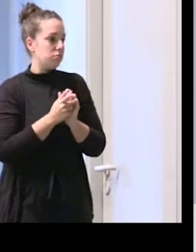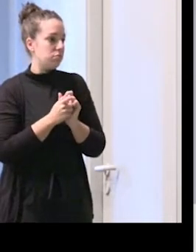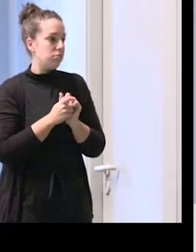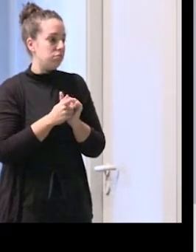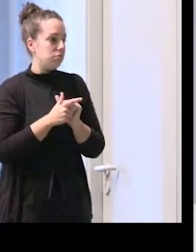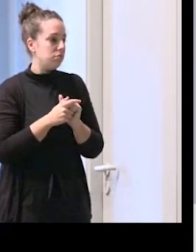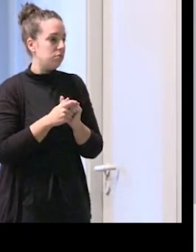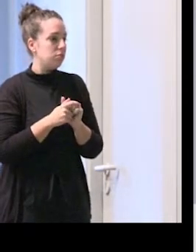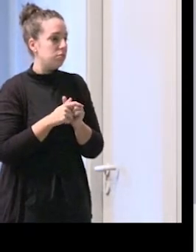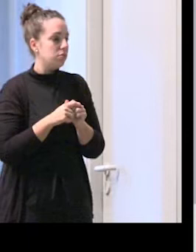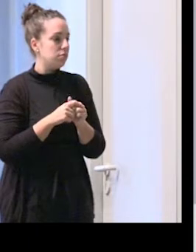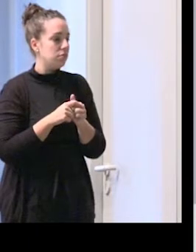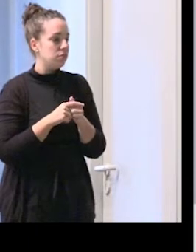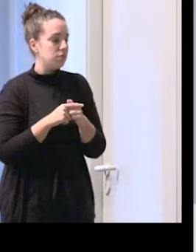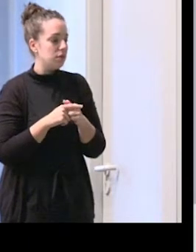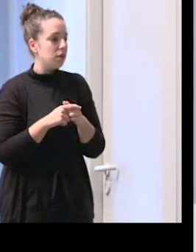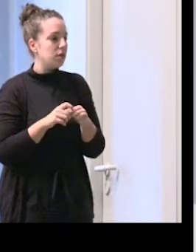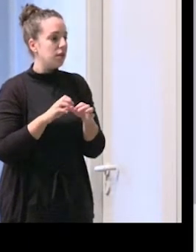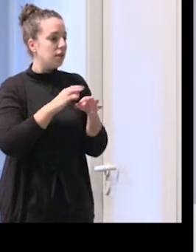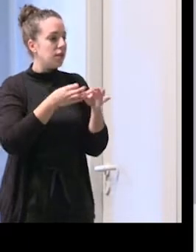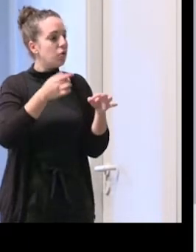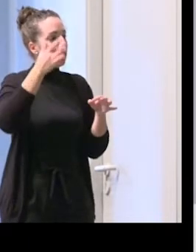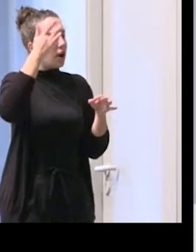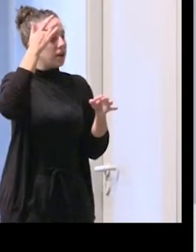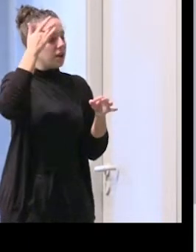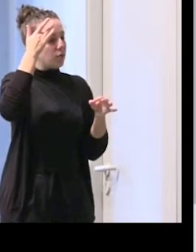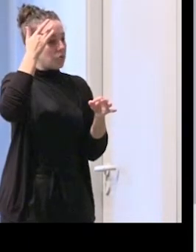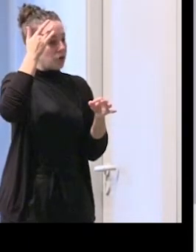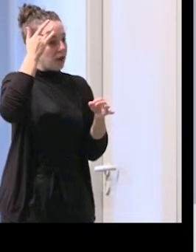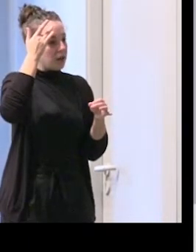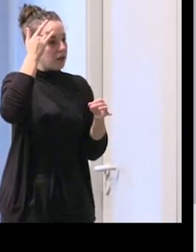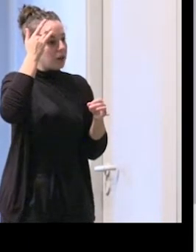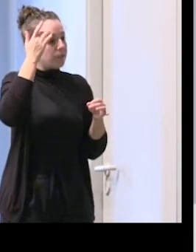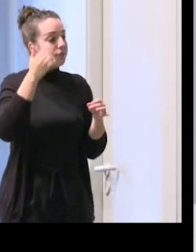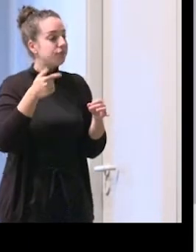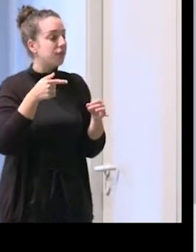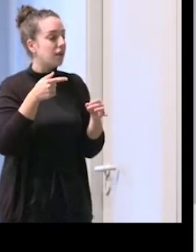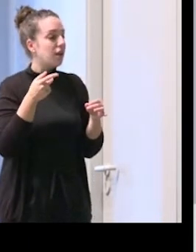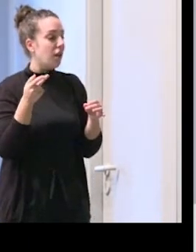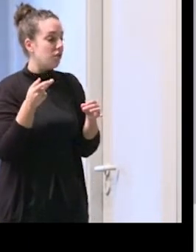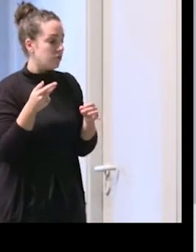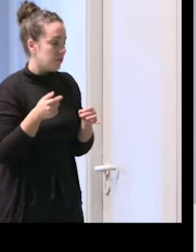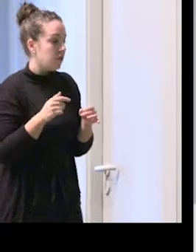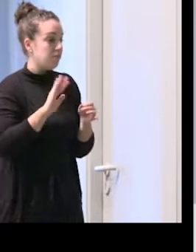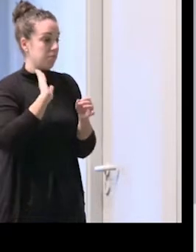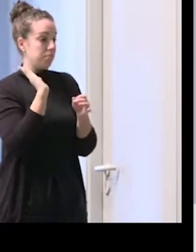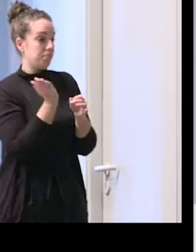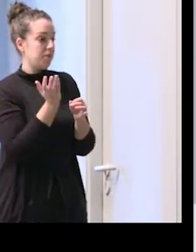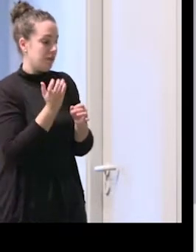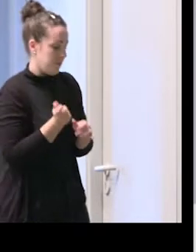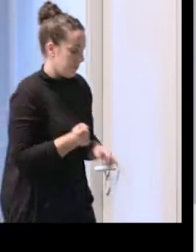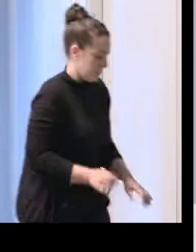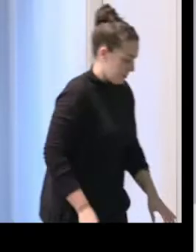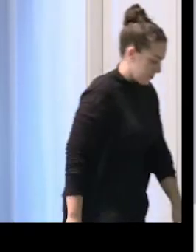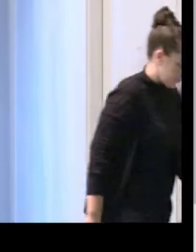y la célula de la neurona, son las que fundamentalmente se dañan en una patología